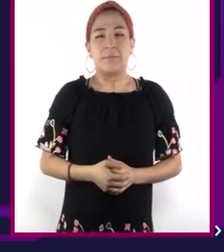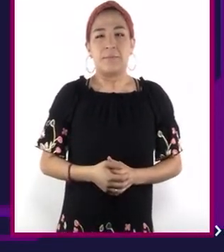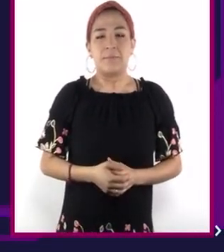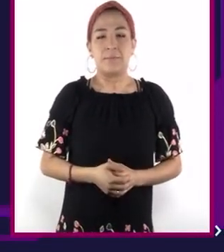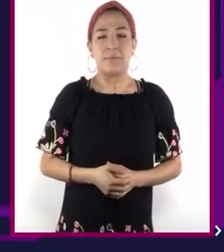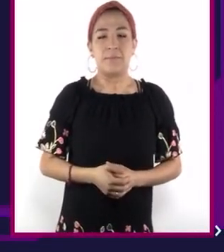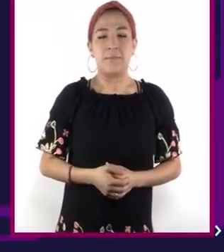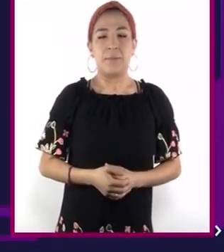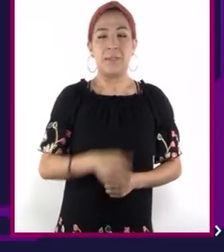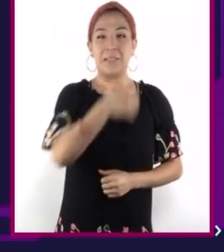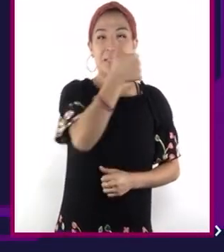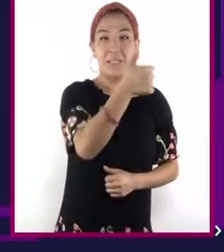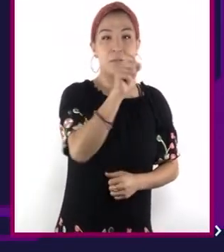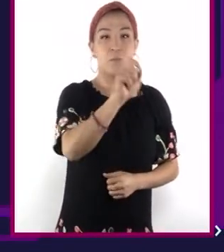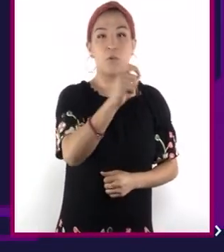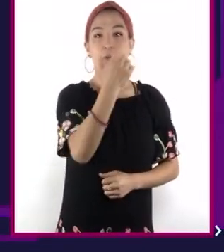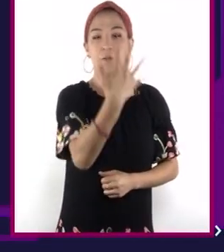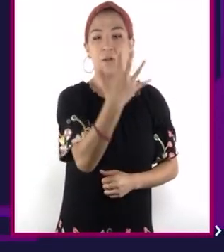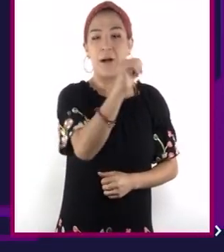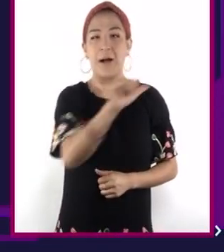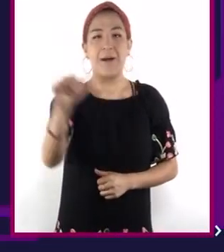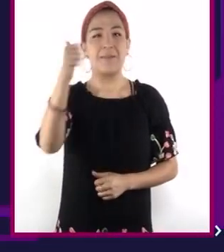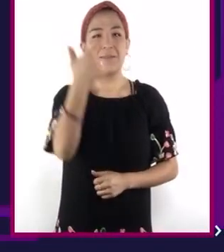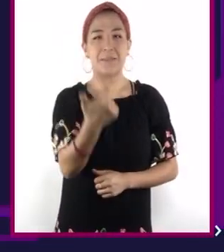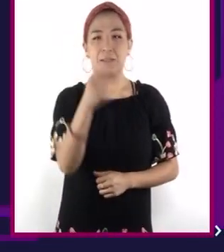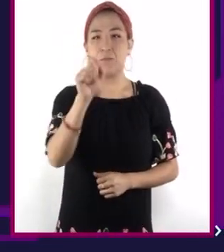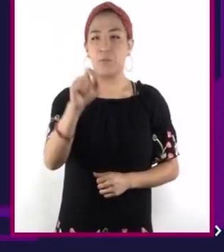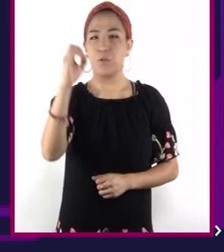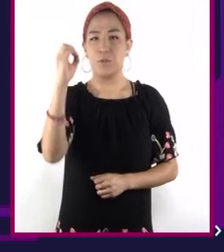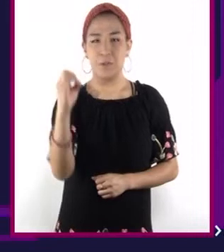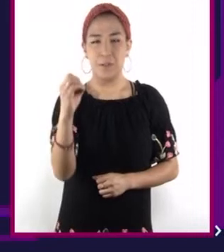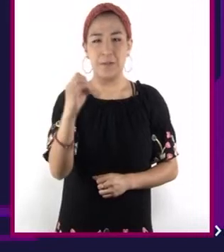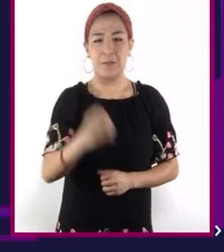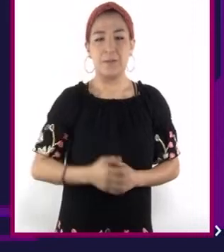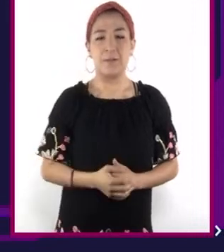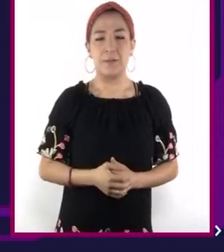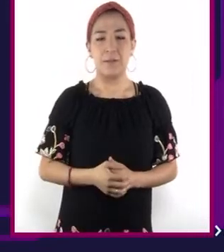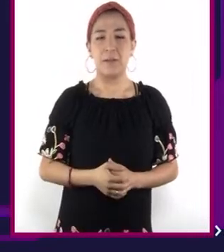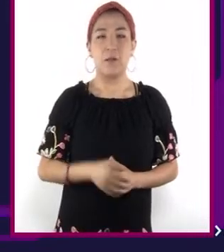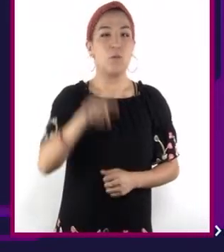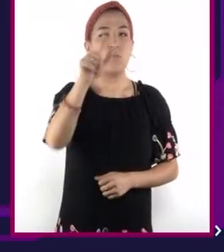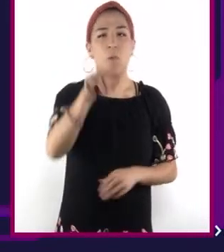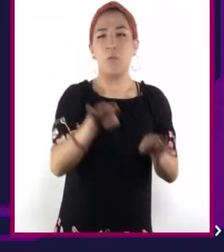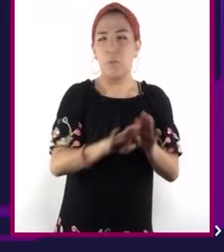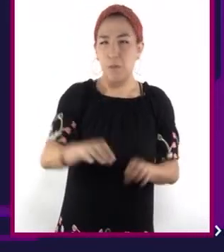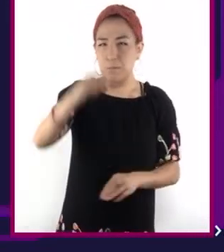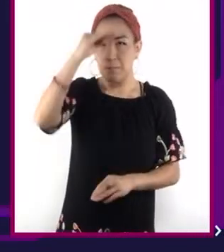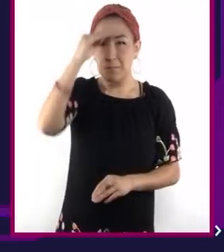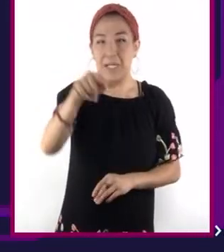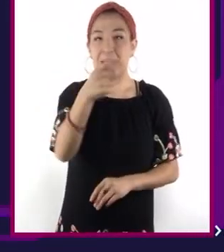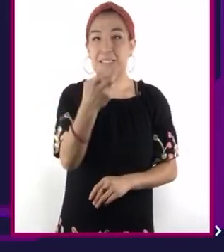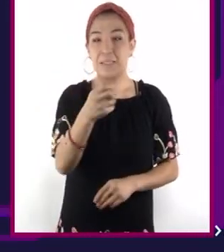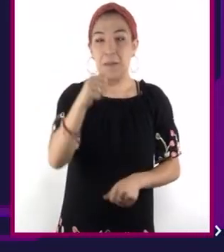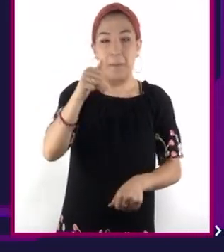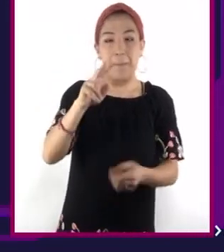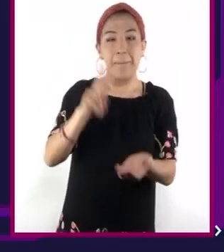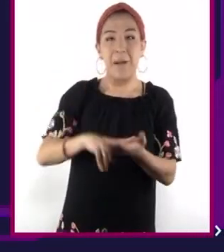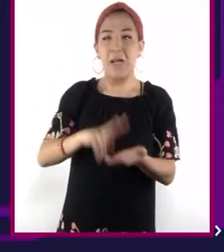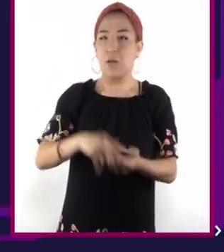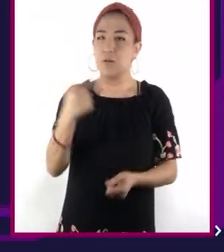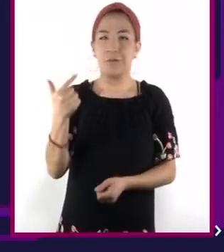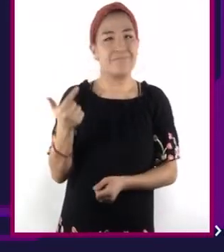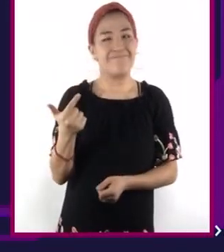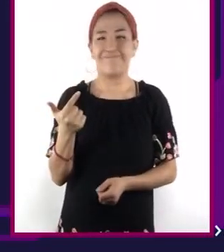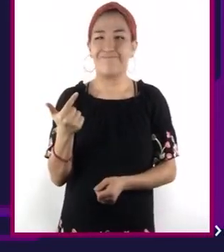de 6.5 a 7.0, sin tomar en cuenta al 7.